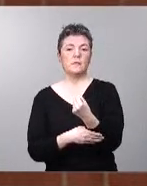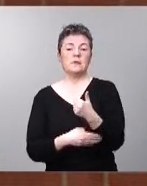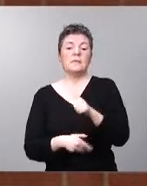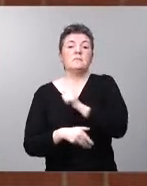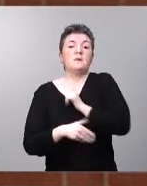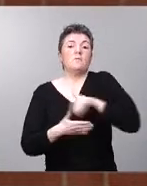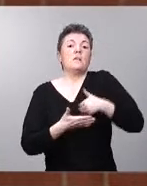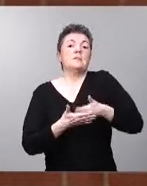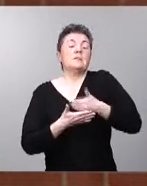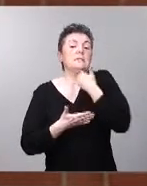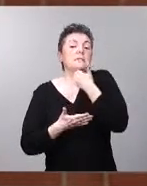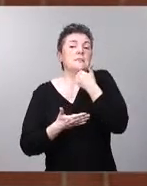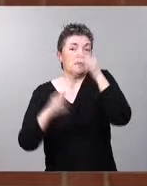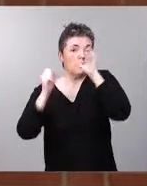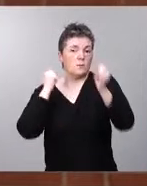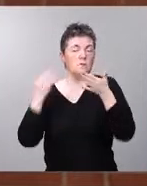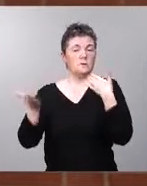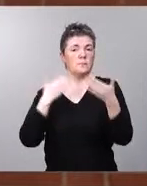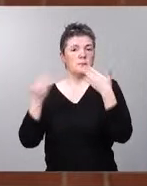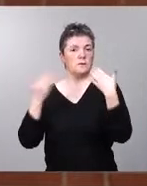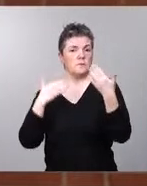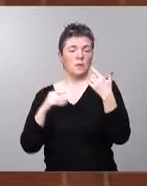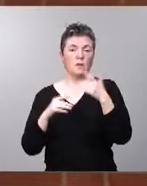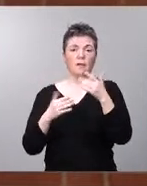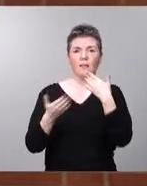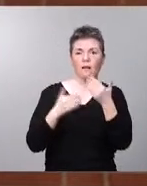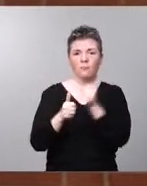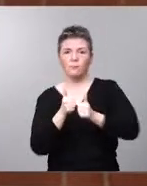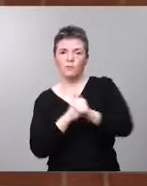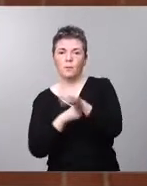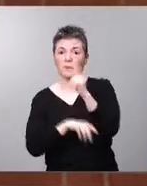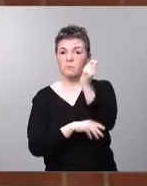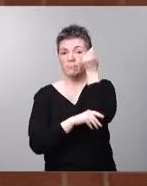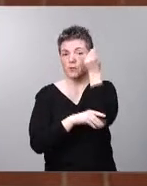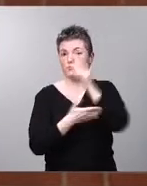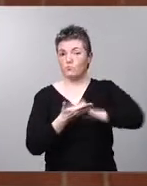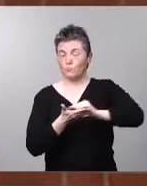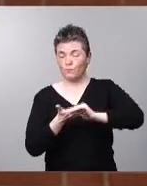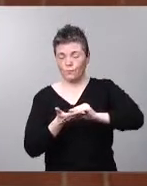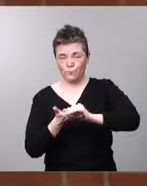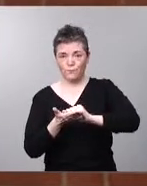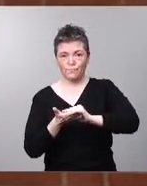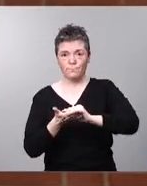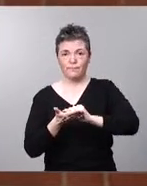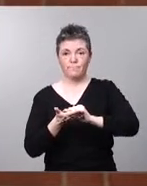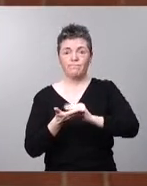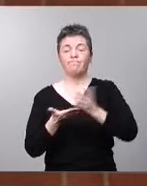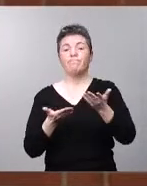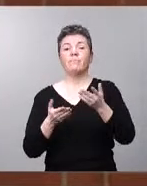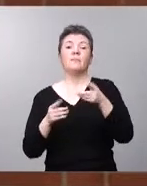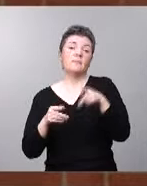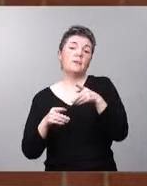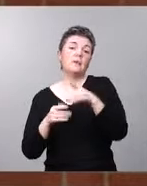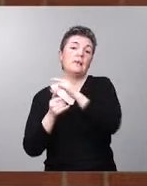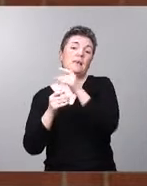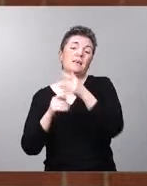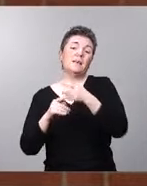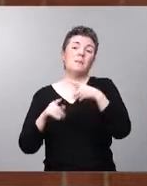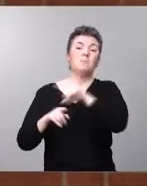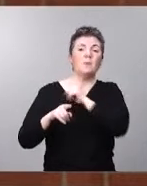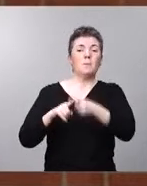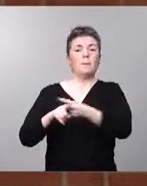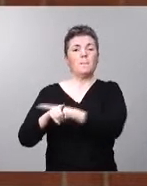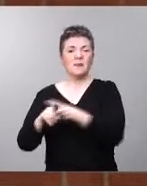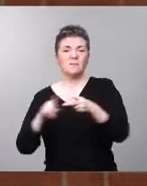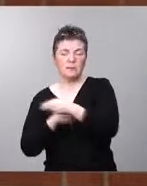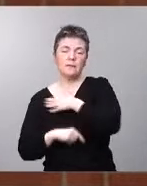diplomática la vía del diálogo para alcanzar una solución que evitará esta escalada bélica y